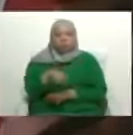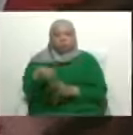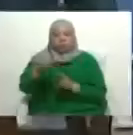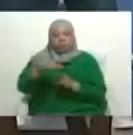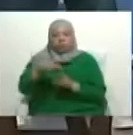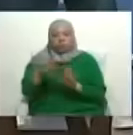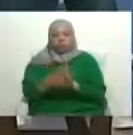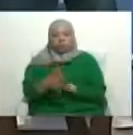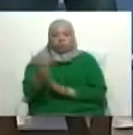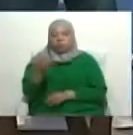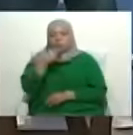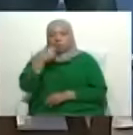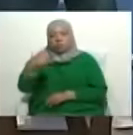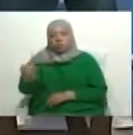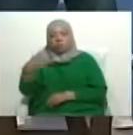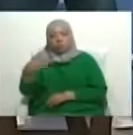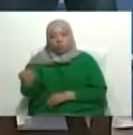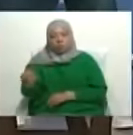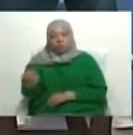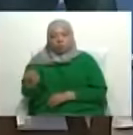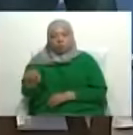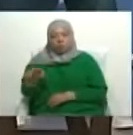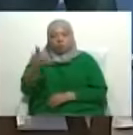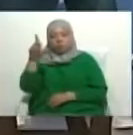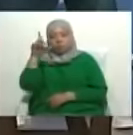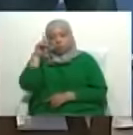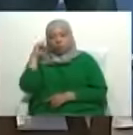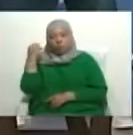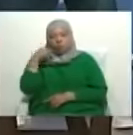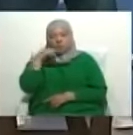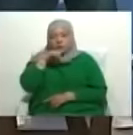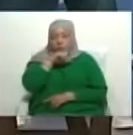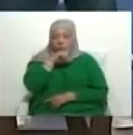porque iba a ser en el mes de noviembre, y ustedes firmaron esto en octubre.